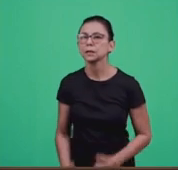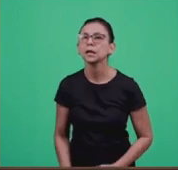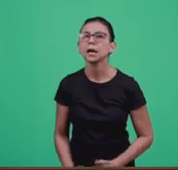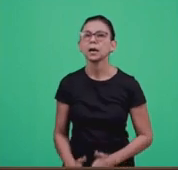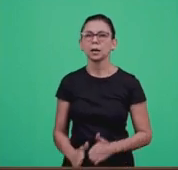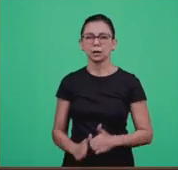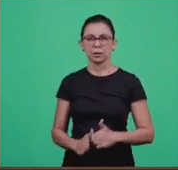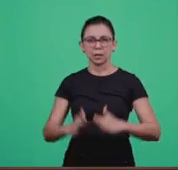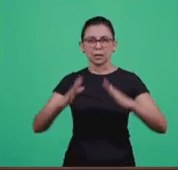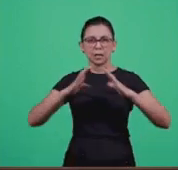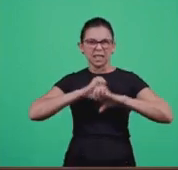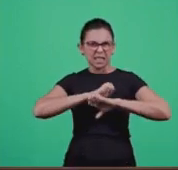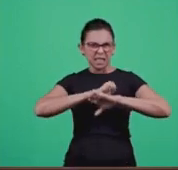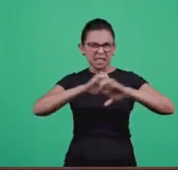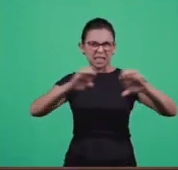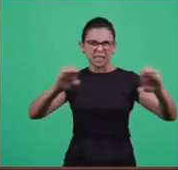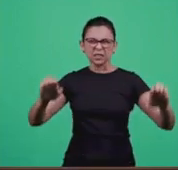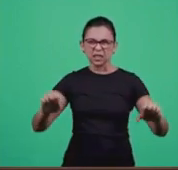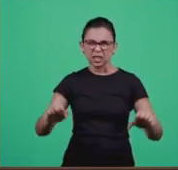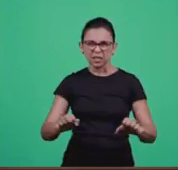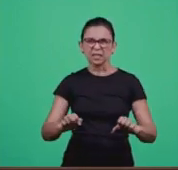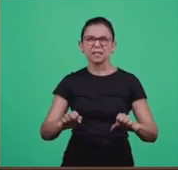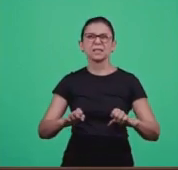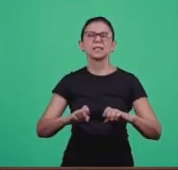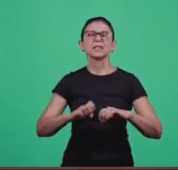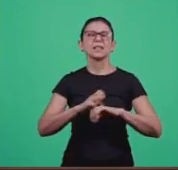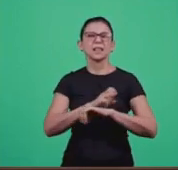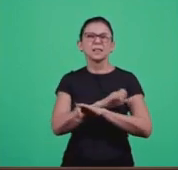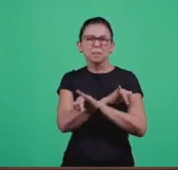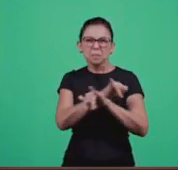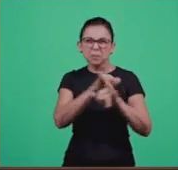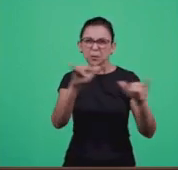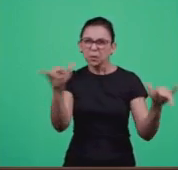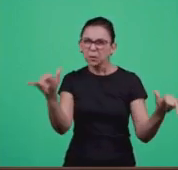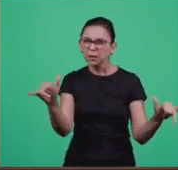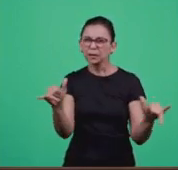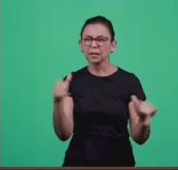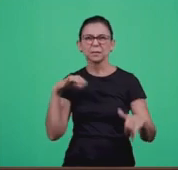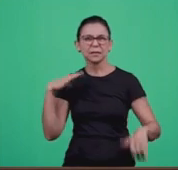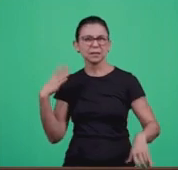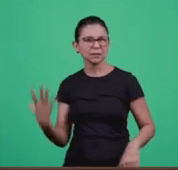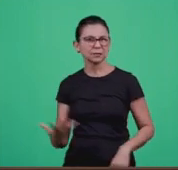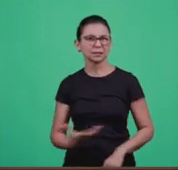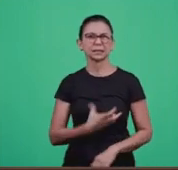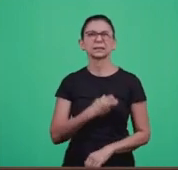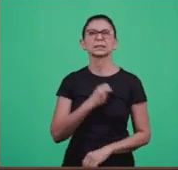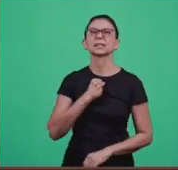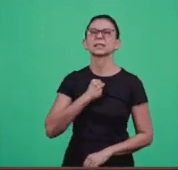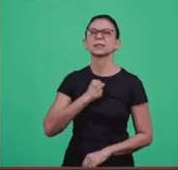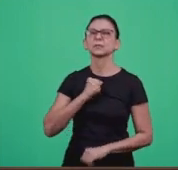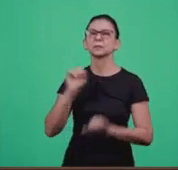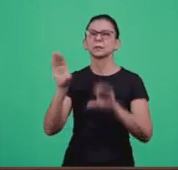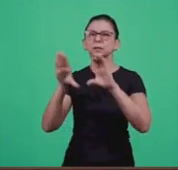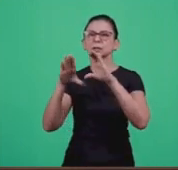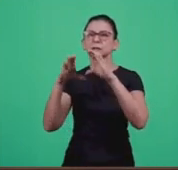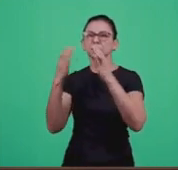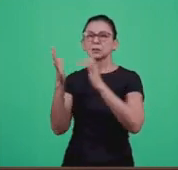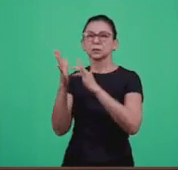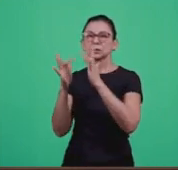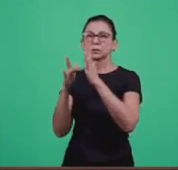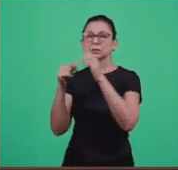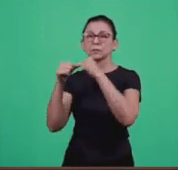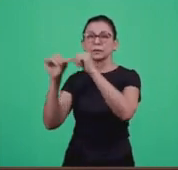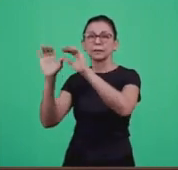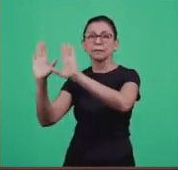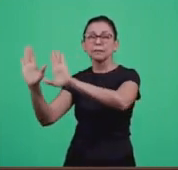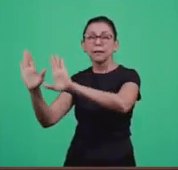iglesia fiel haría obras mayores a las que Jesús hizo. Porque Jesús es